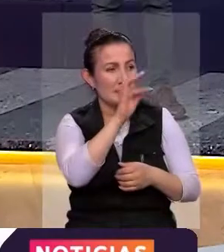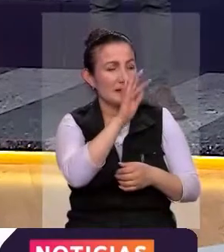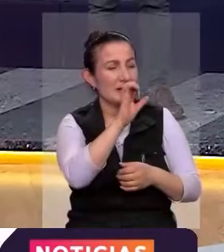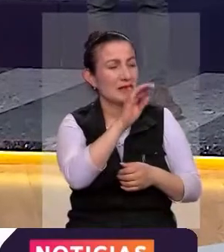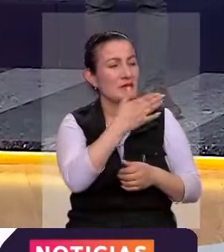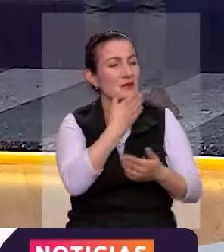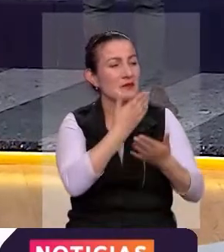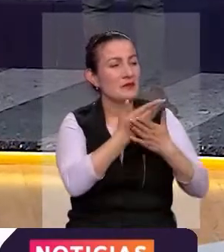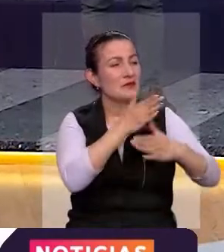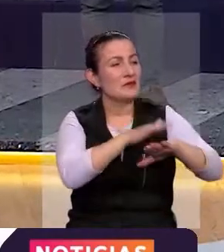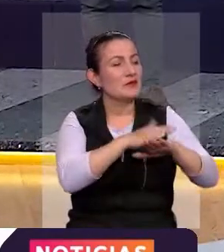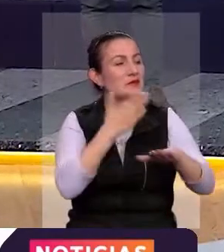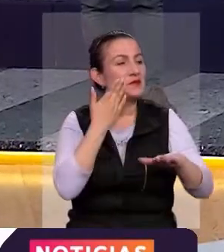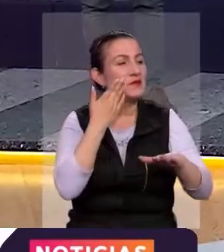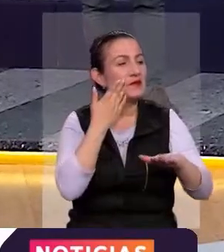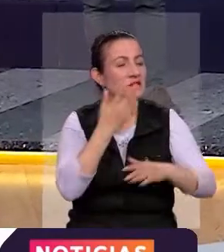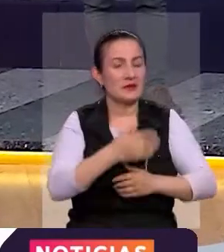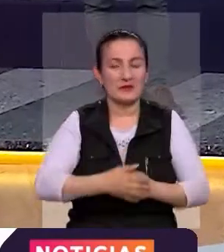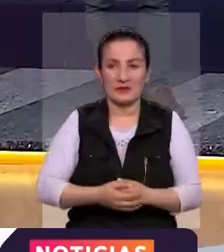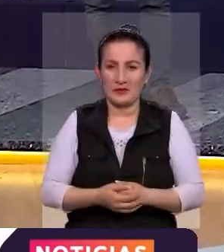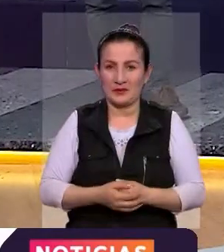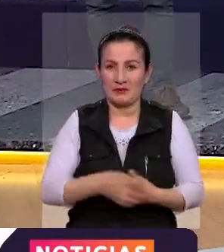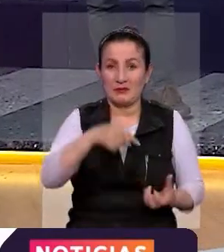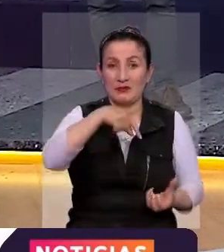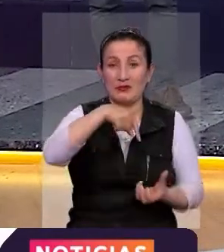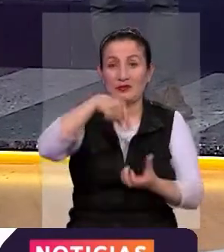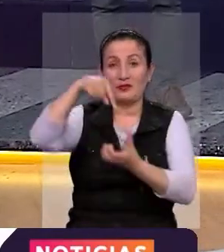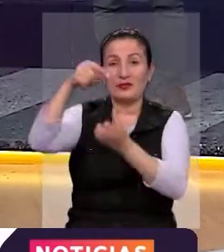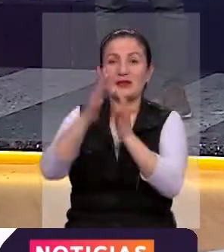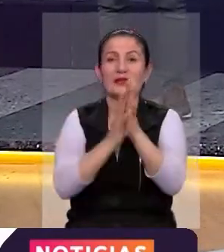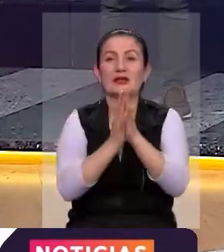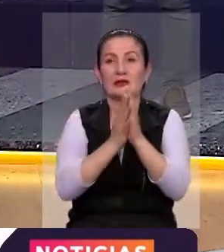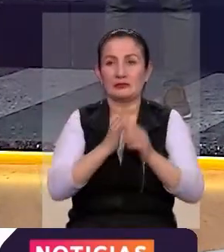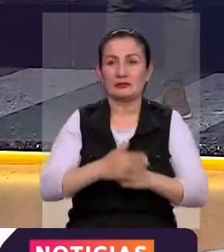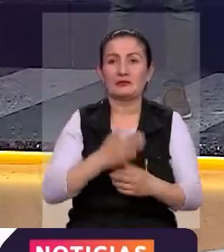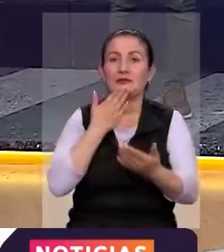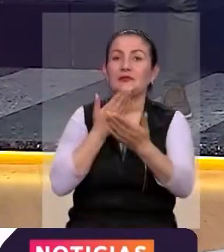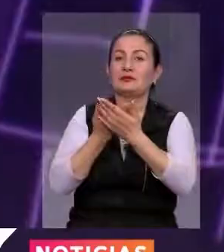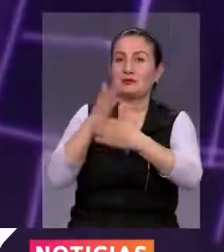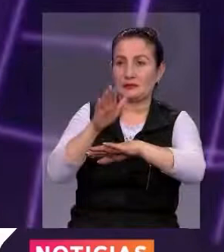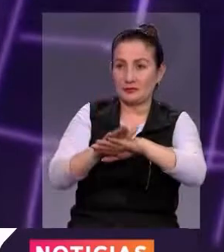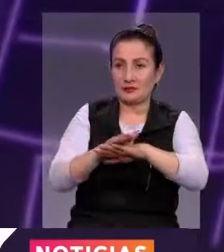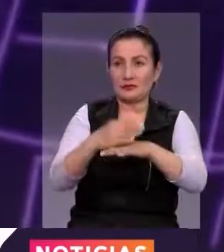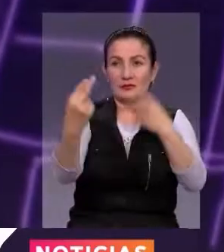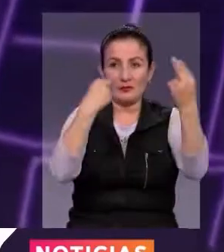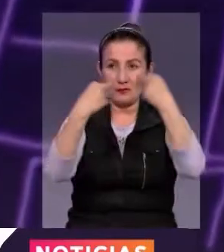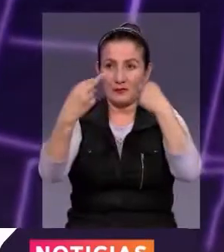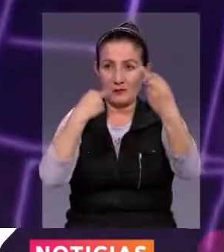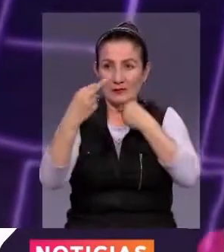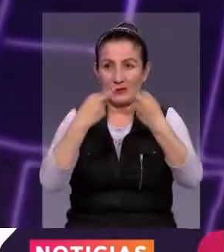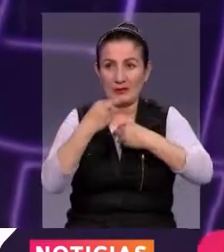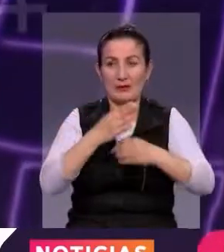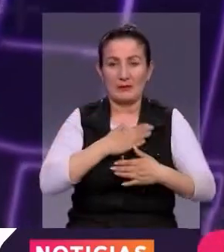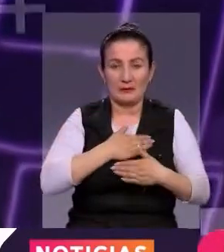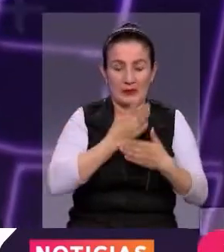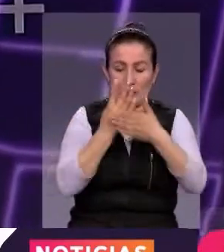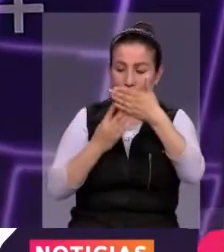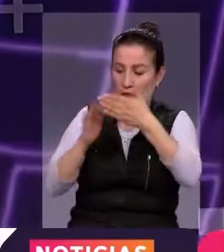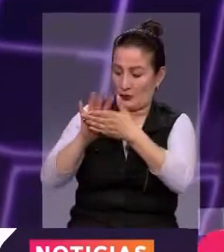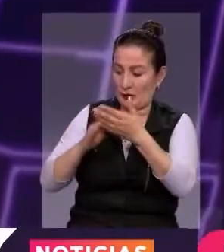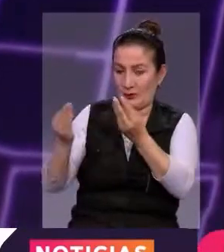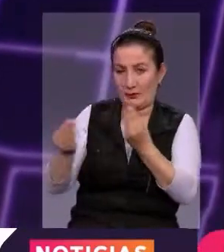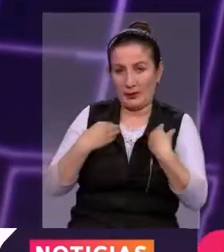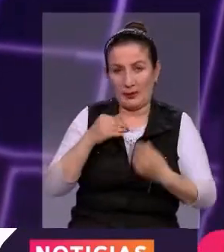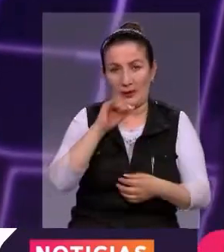tardes. ¿Para cuándo vamos a tener esta obra culminada? Adelante. Juan, buenas tardes y televidentes. Según el cronograma entregado por el